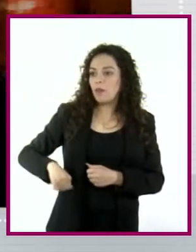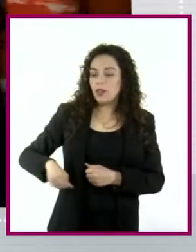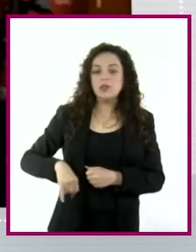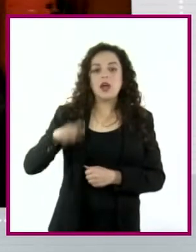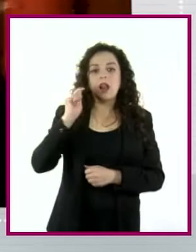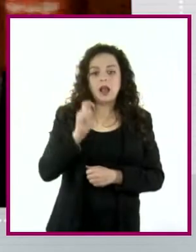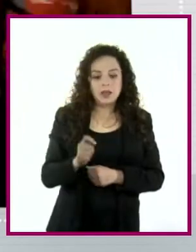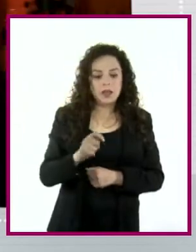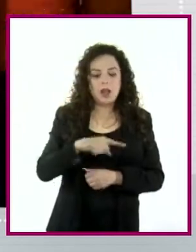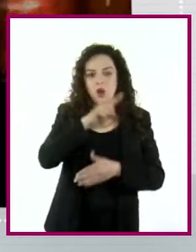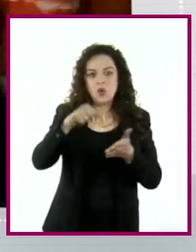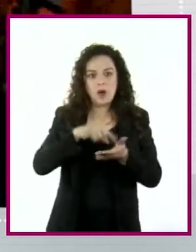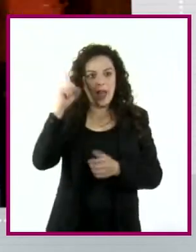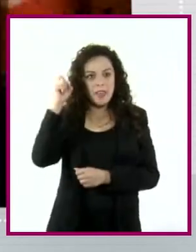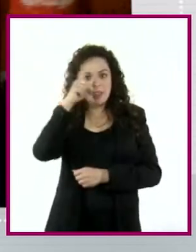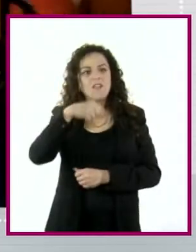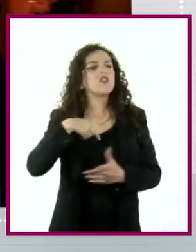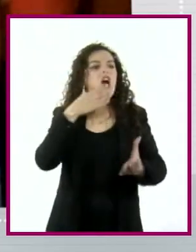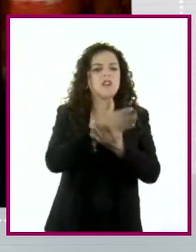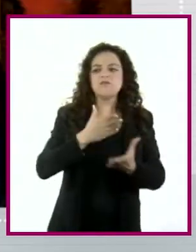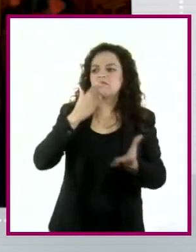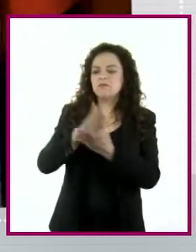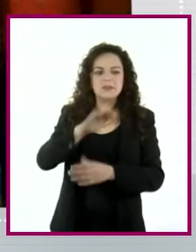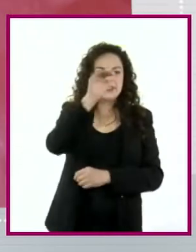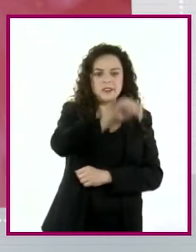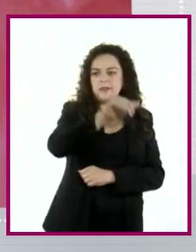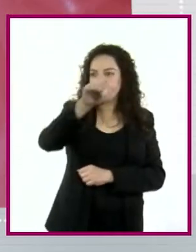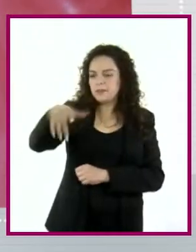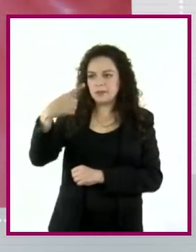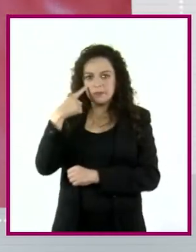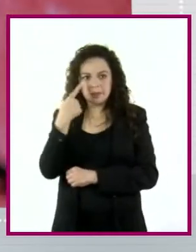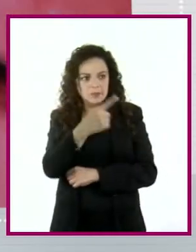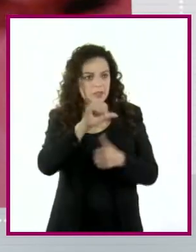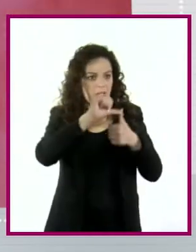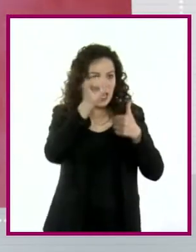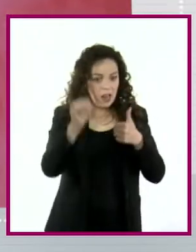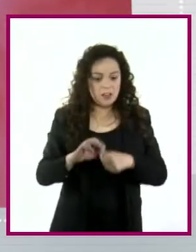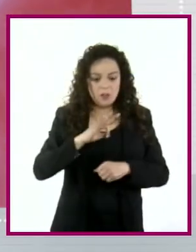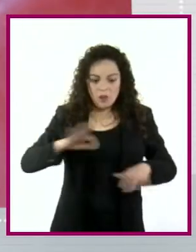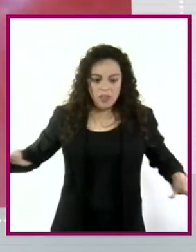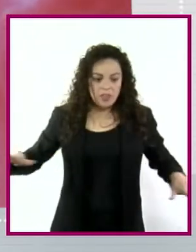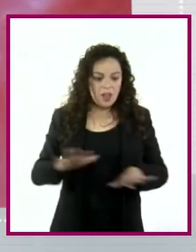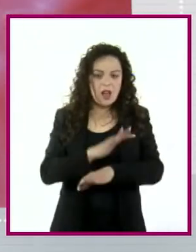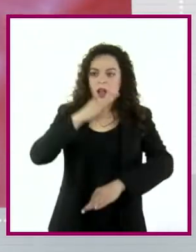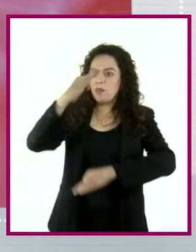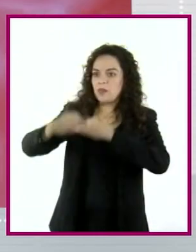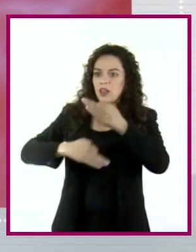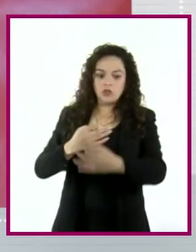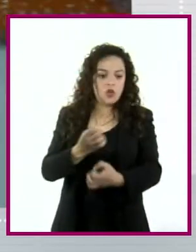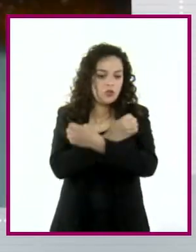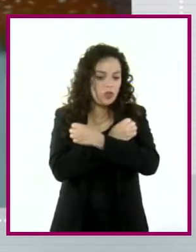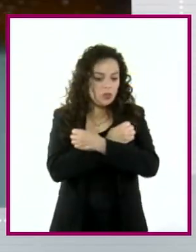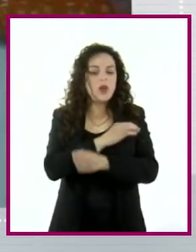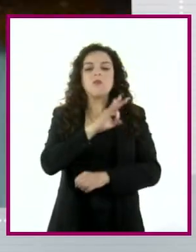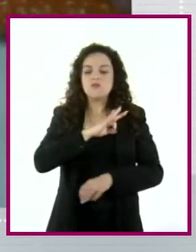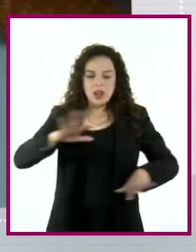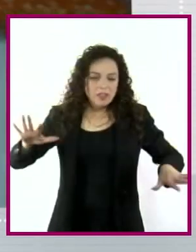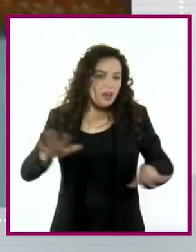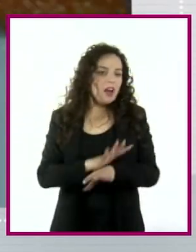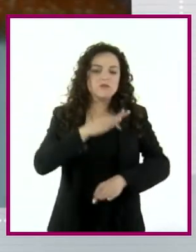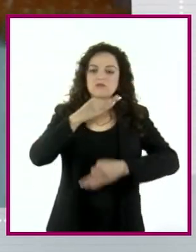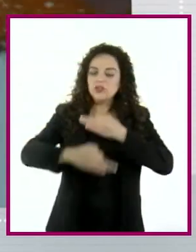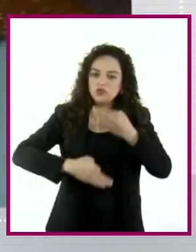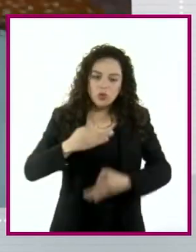espacios de complejidad y decirles que el arte lo transforma todo, que la educación lo transforma todo, y que